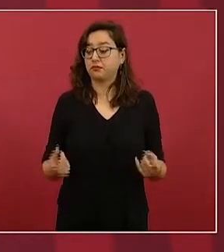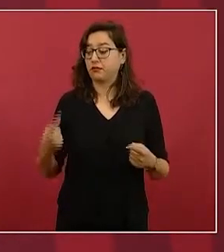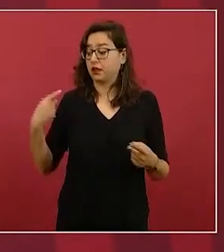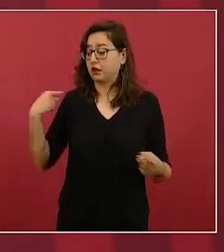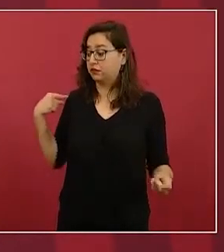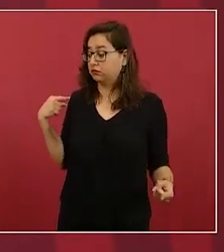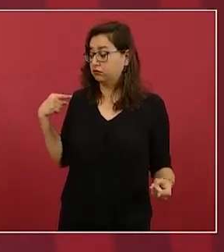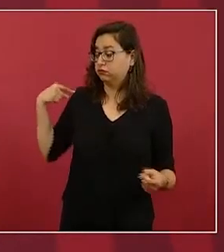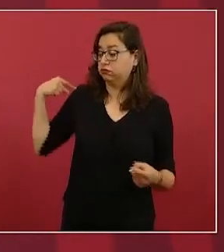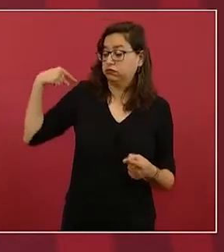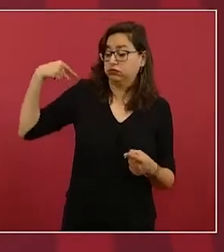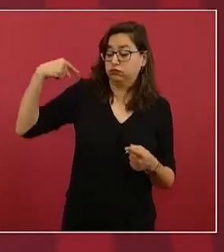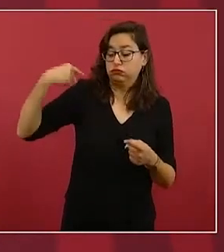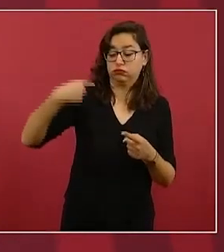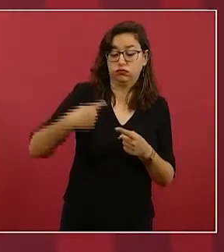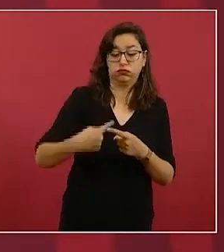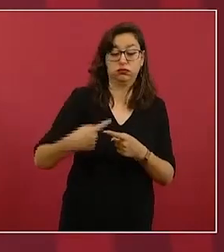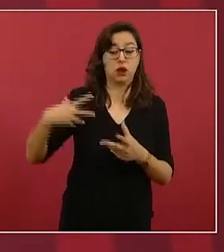costó